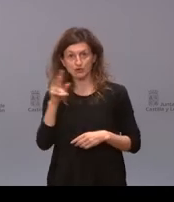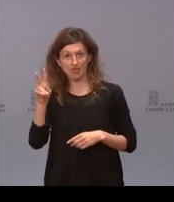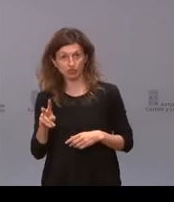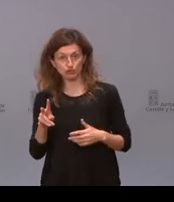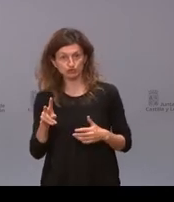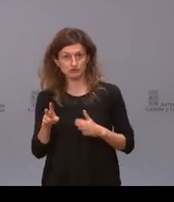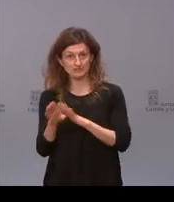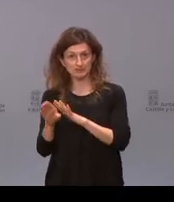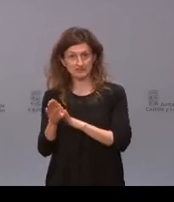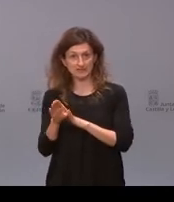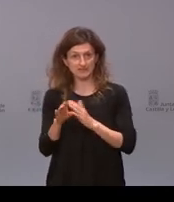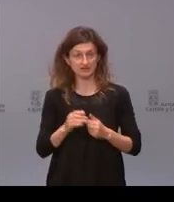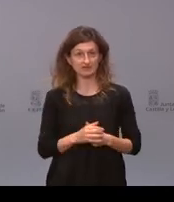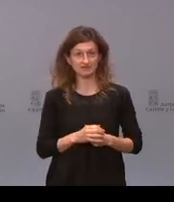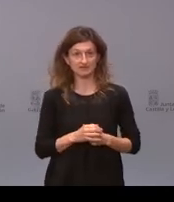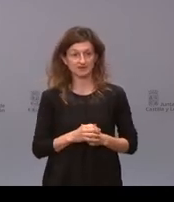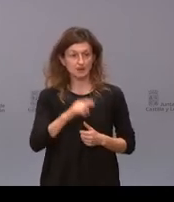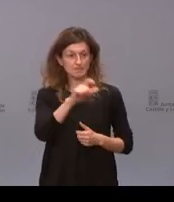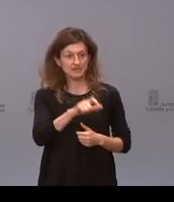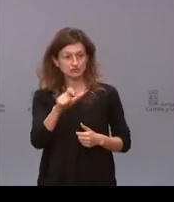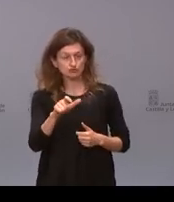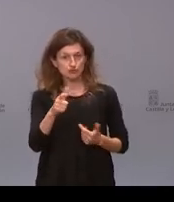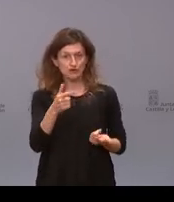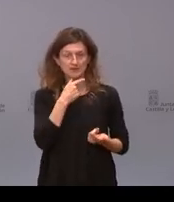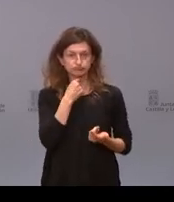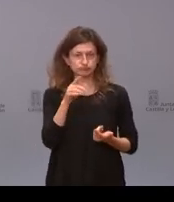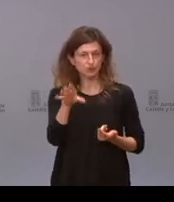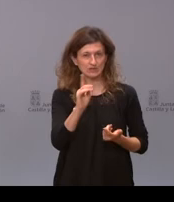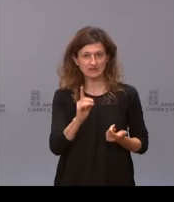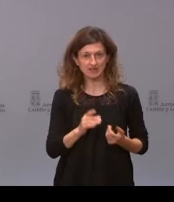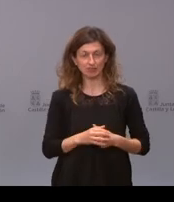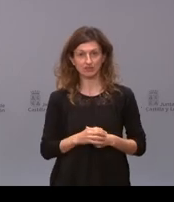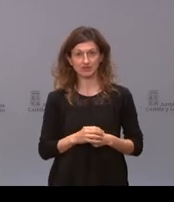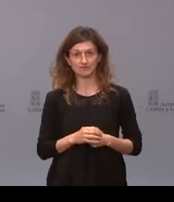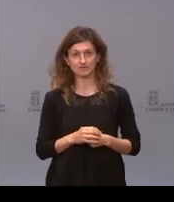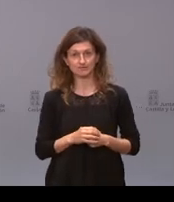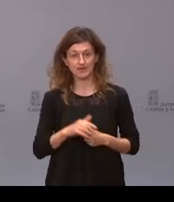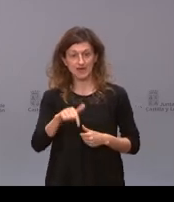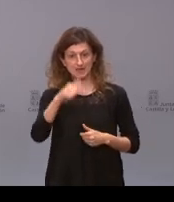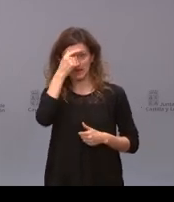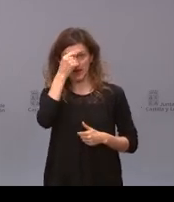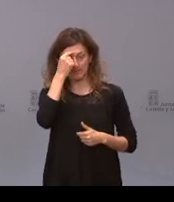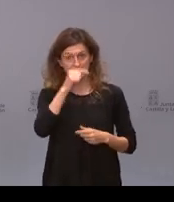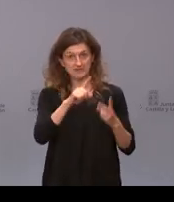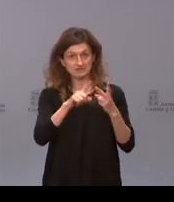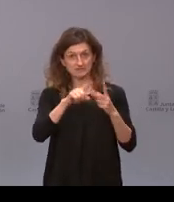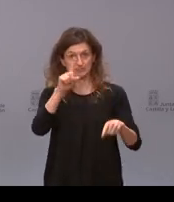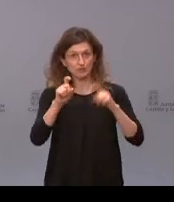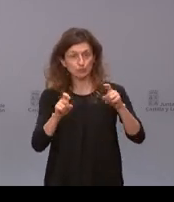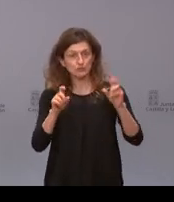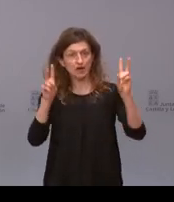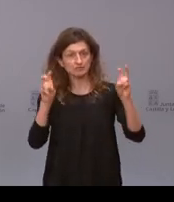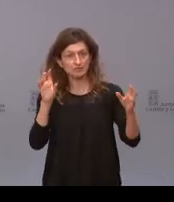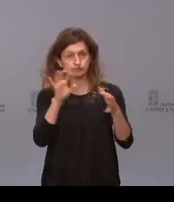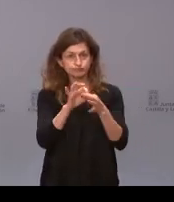que se mantiene la gente esto parece que no termina de entenderlo aquí aquí en ávila y mi segunda pregunta es en relación a la